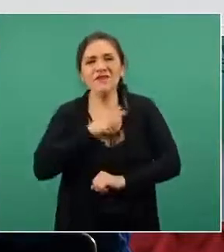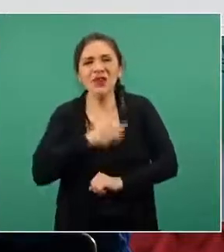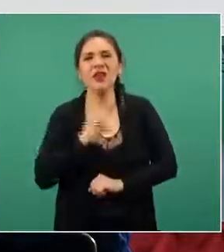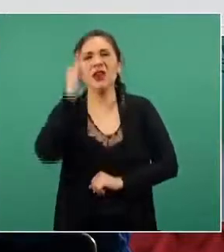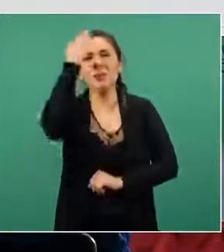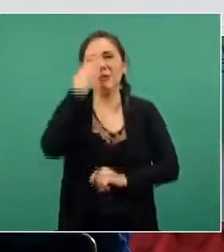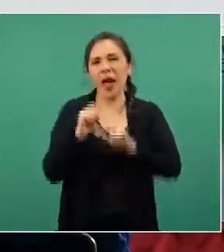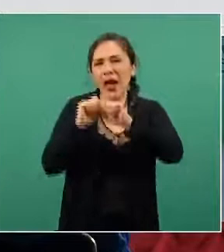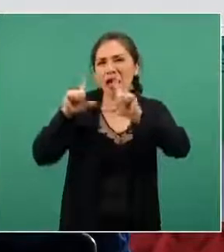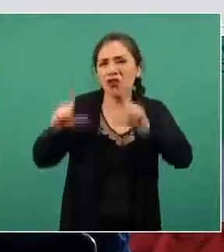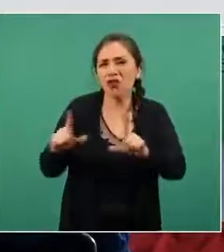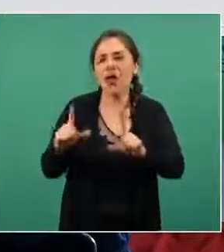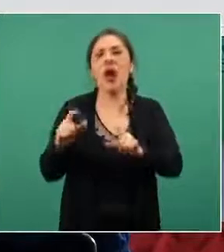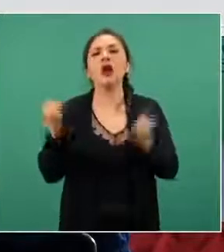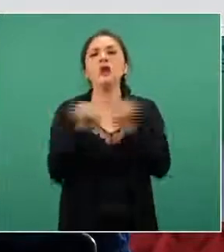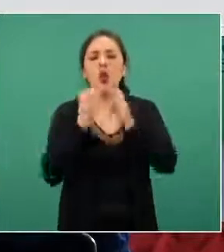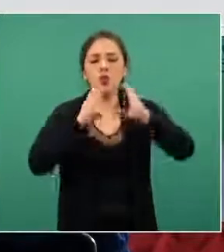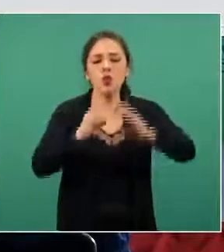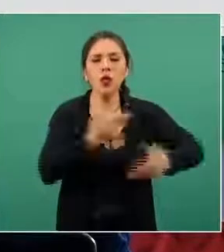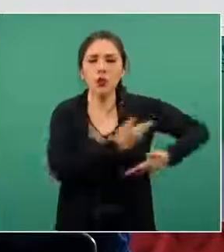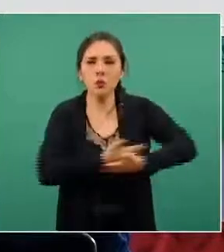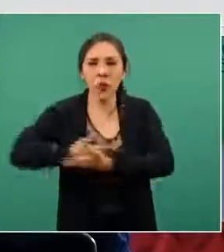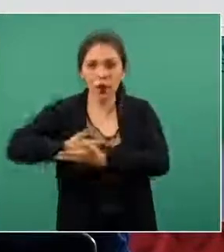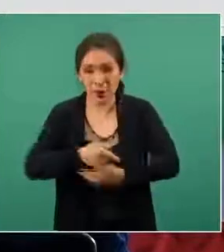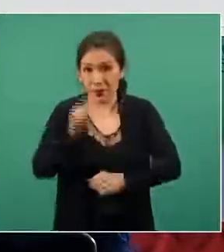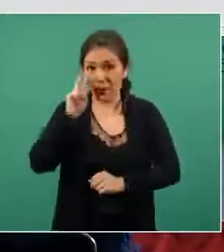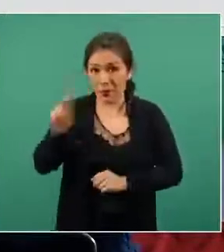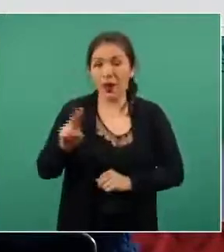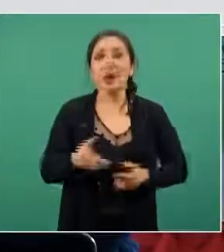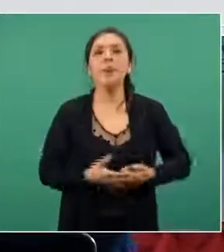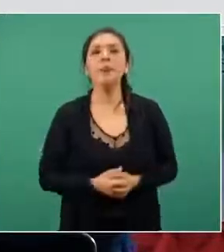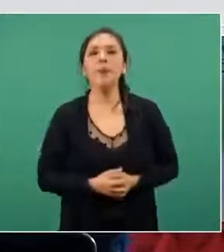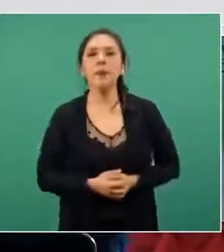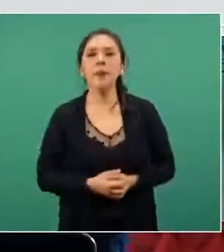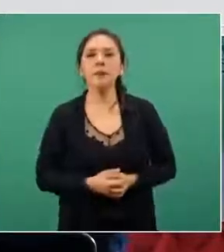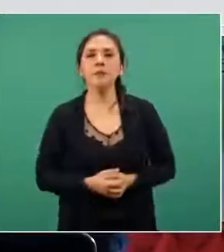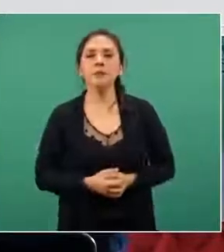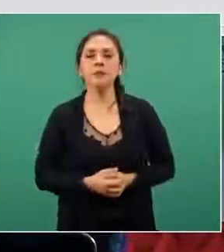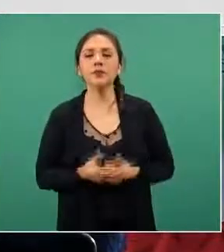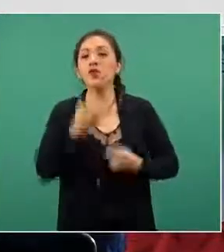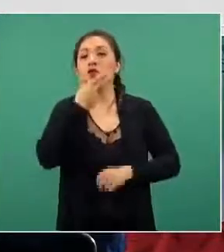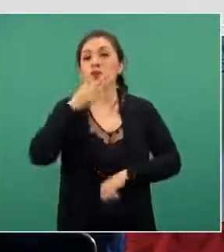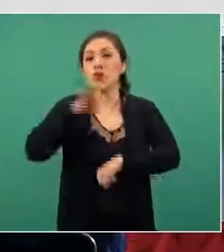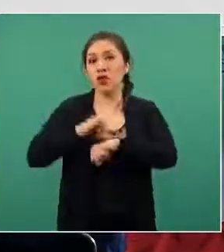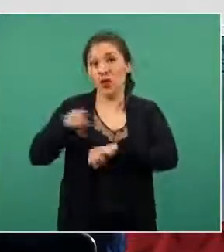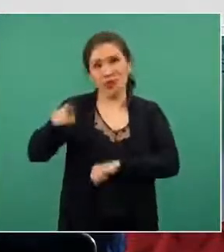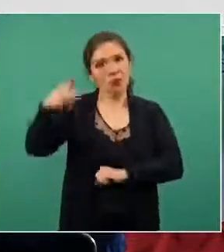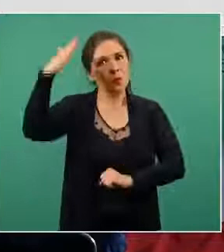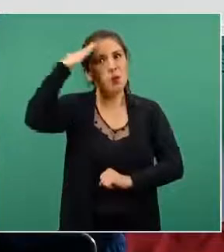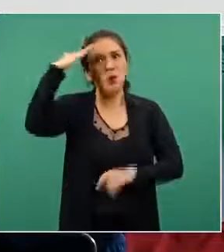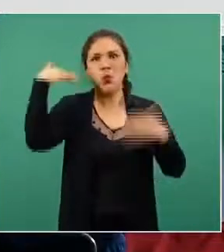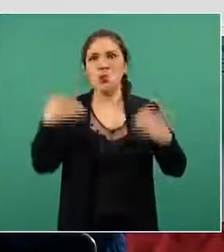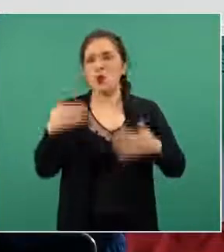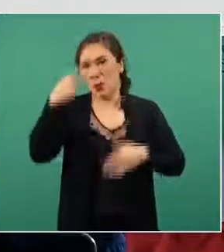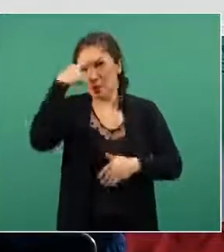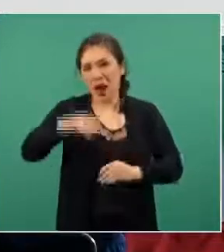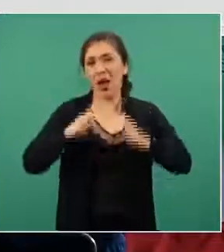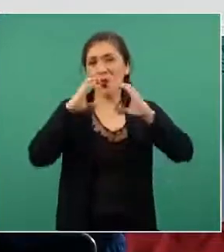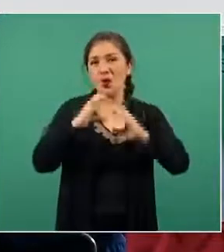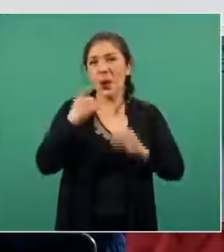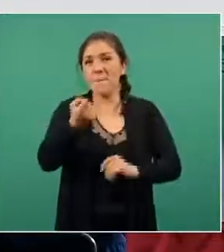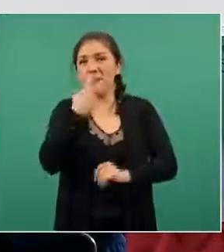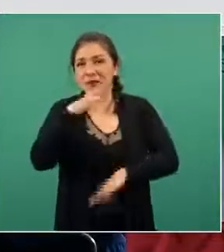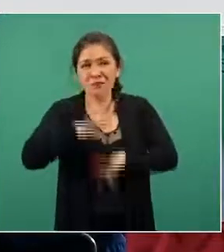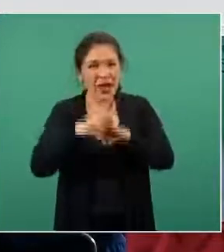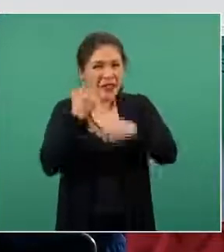imagenología, medicina nuclear, hasta geriatría. Y aquí vemos cómo propiamente, el doctor, que es un referente nacional de la medicina crítica,